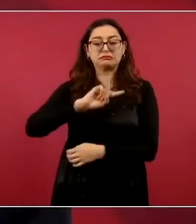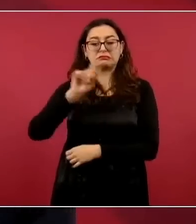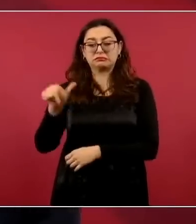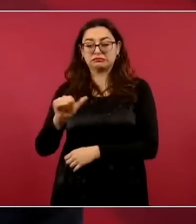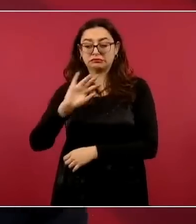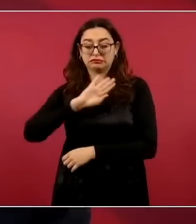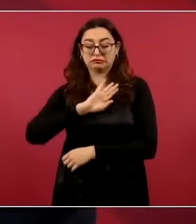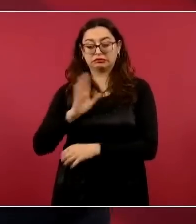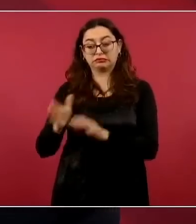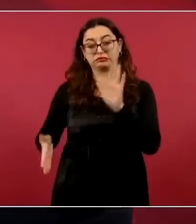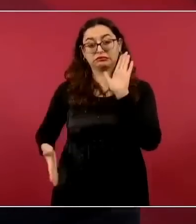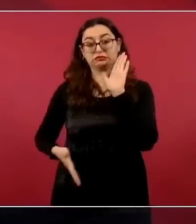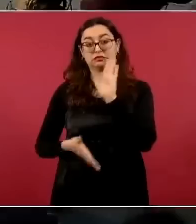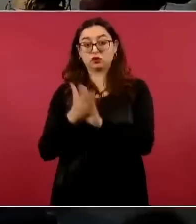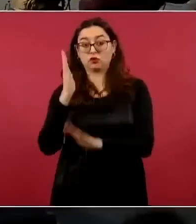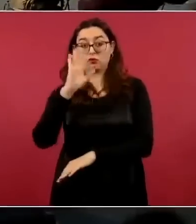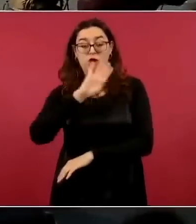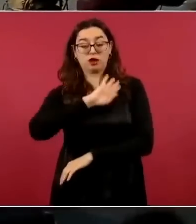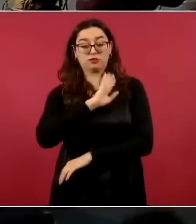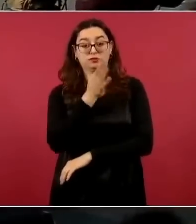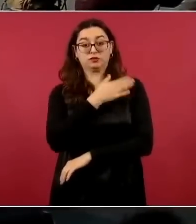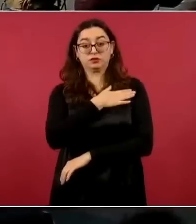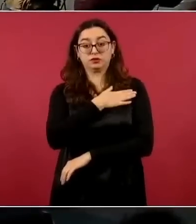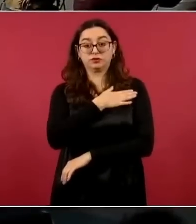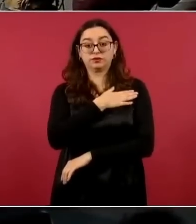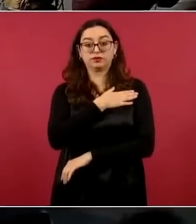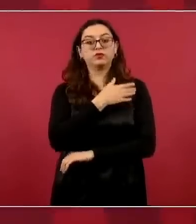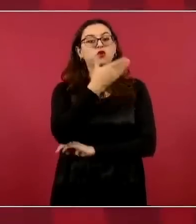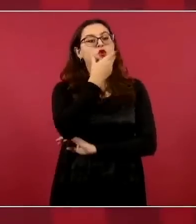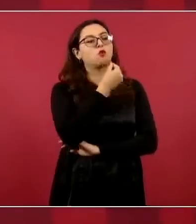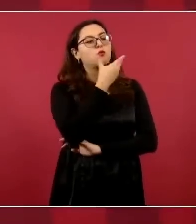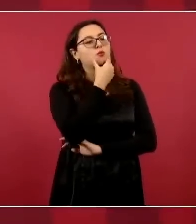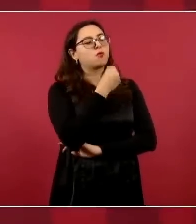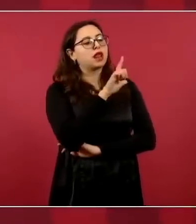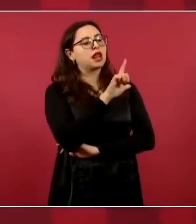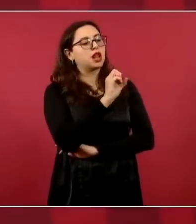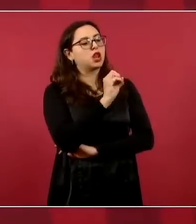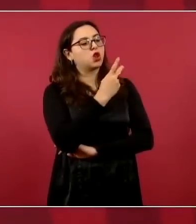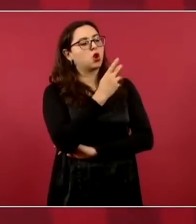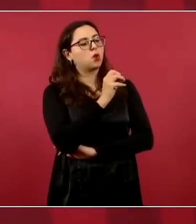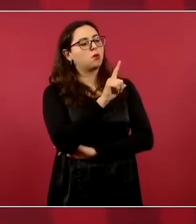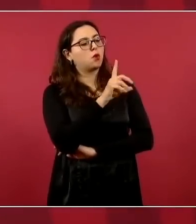No, López. Leopoldo López. Sí, pero el papá.